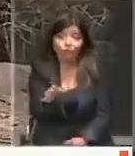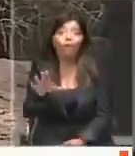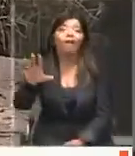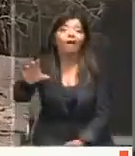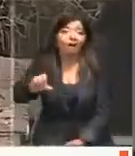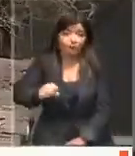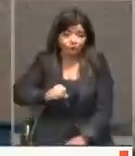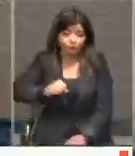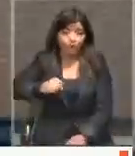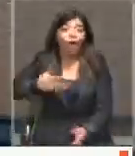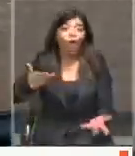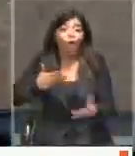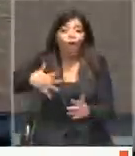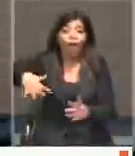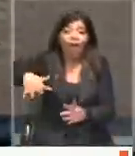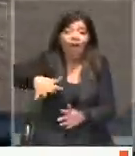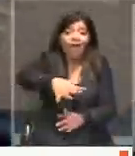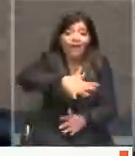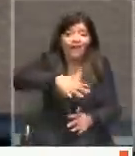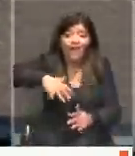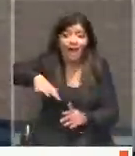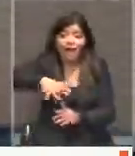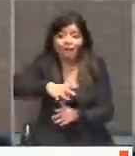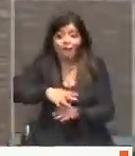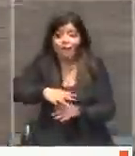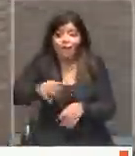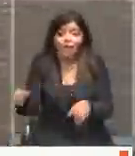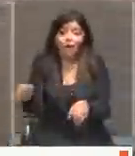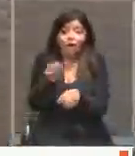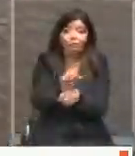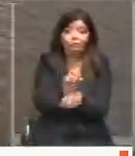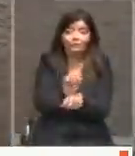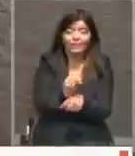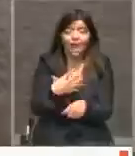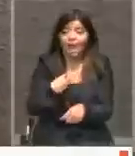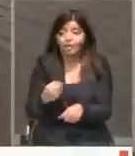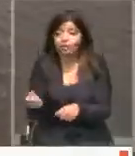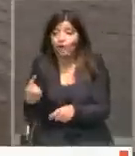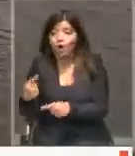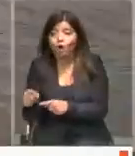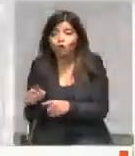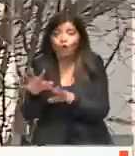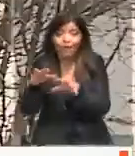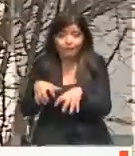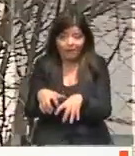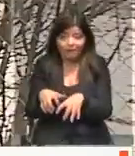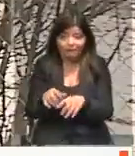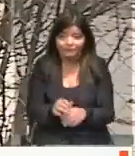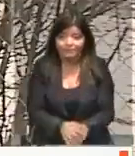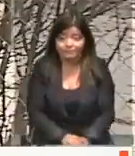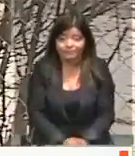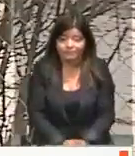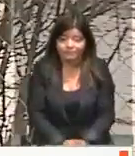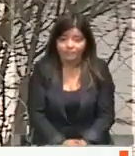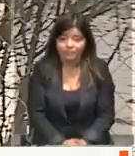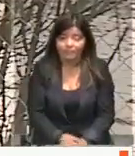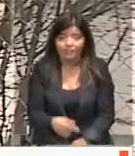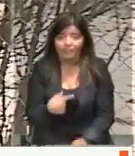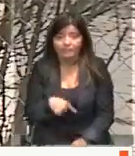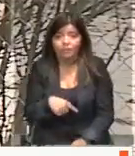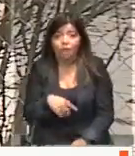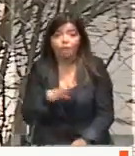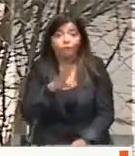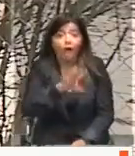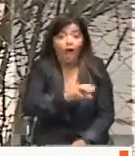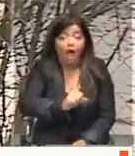rescatado en helicóptero mientras estaba en el techo de su camioneta junto a su hijo y a su otra mascota. Fuimos a rescatar a